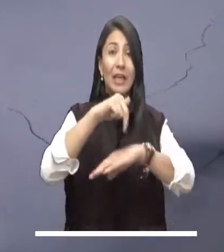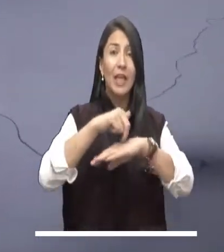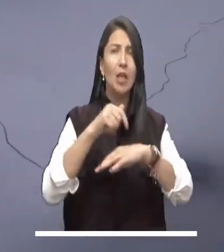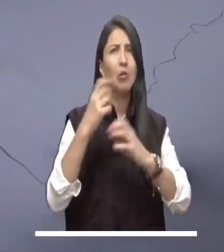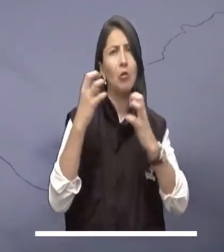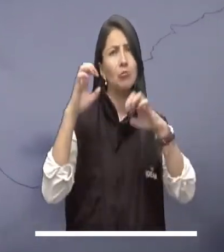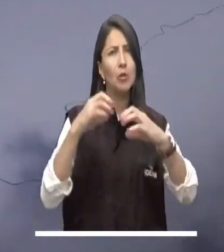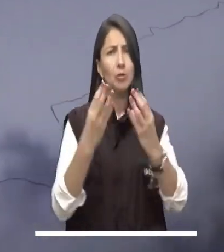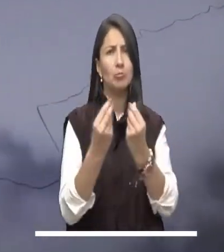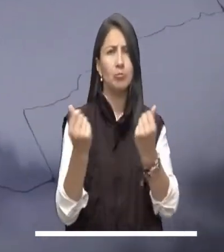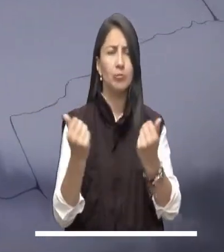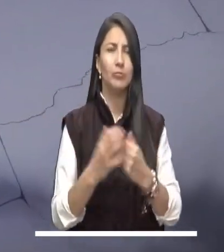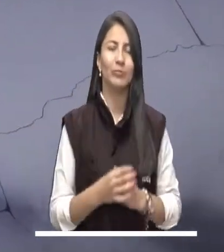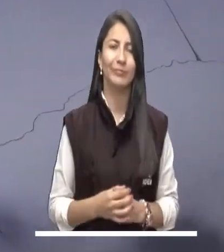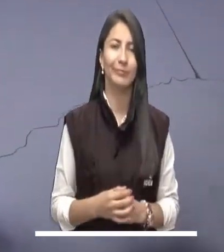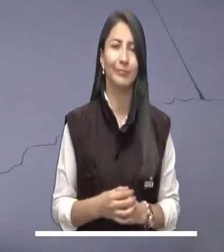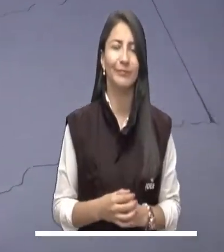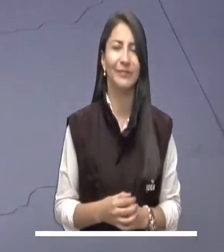intensas